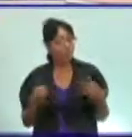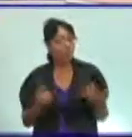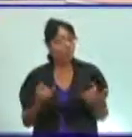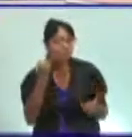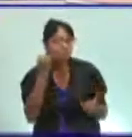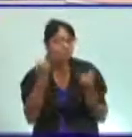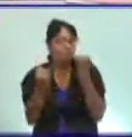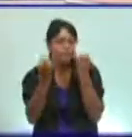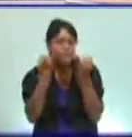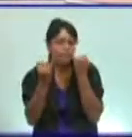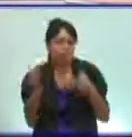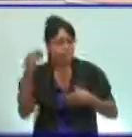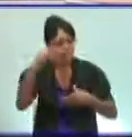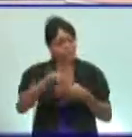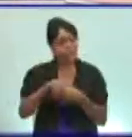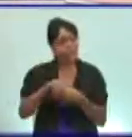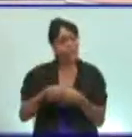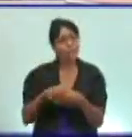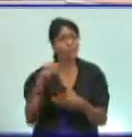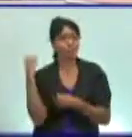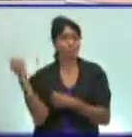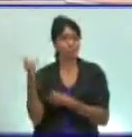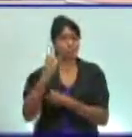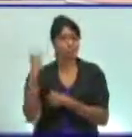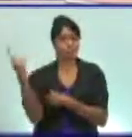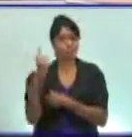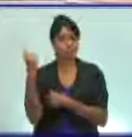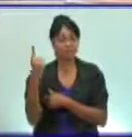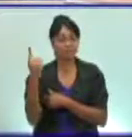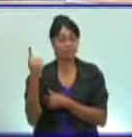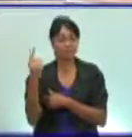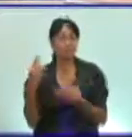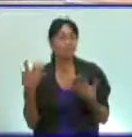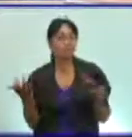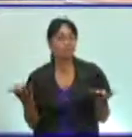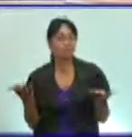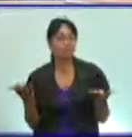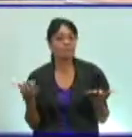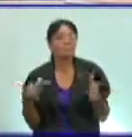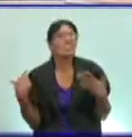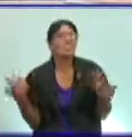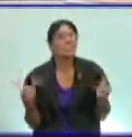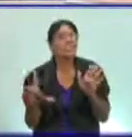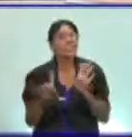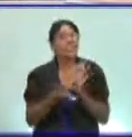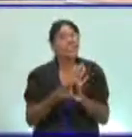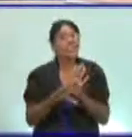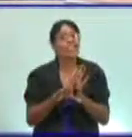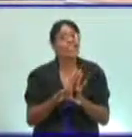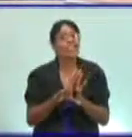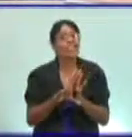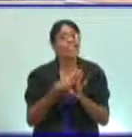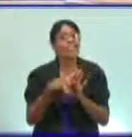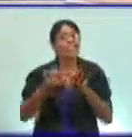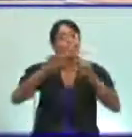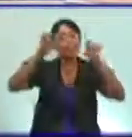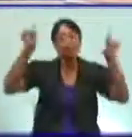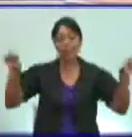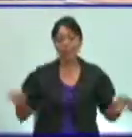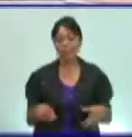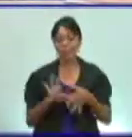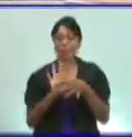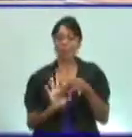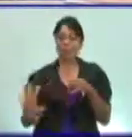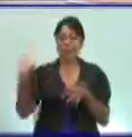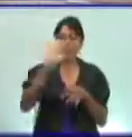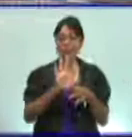identificar dentro del fenómeno meteorológico y geográfico ciclón las leyes que rigen el espacio geográfico.